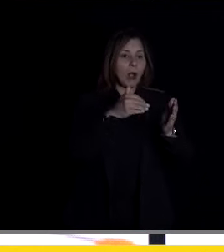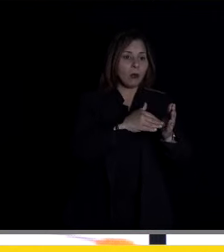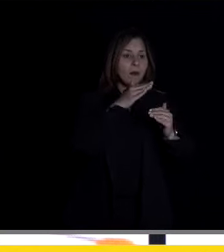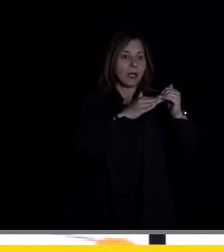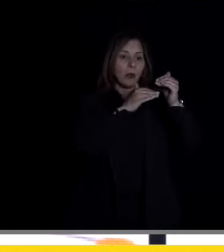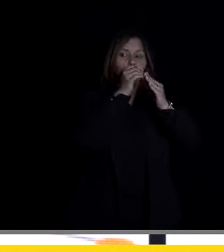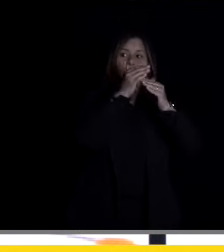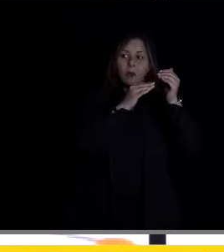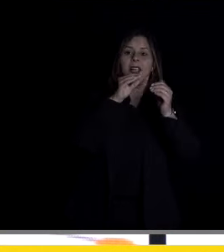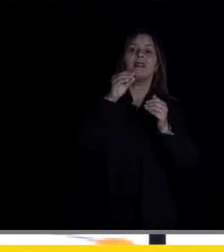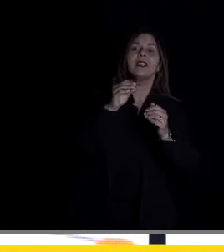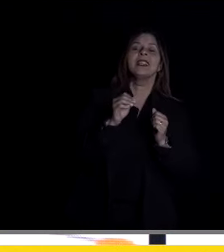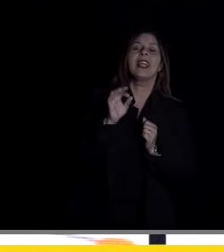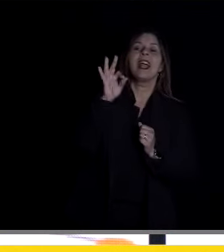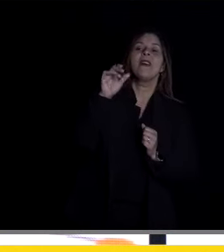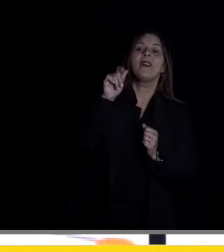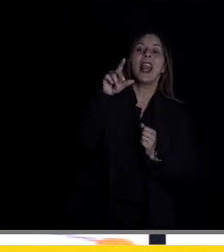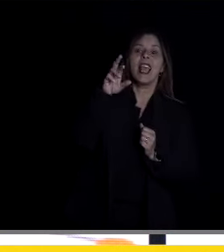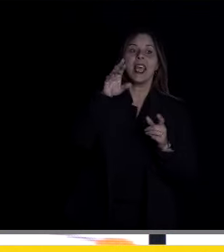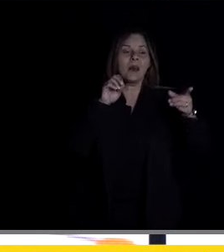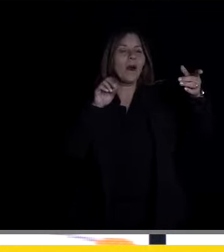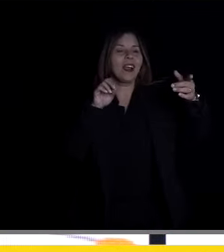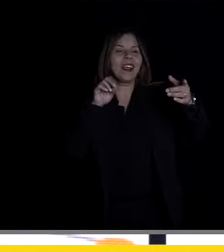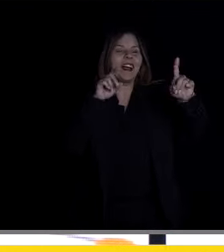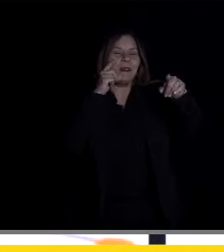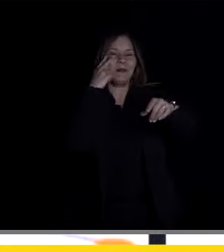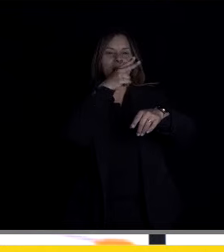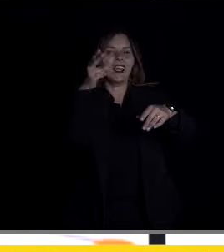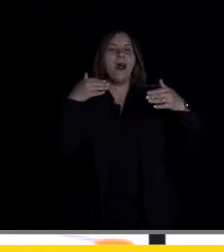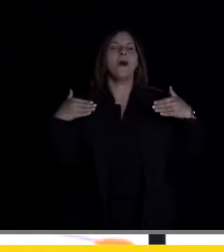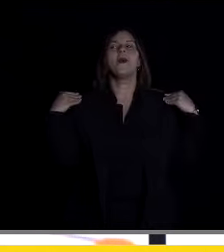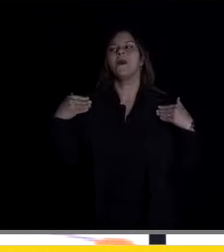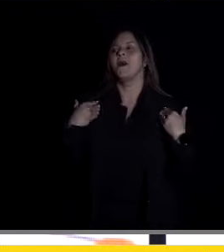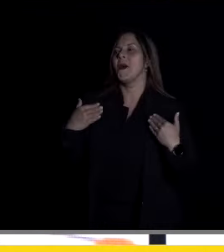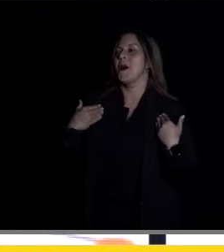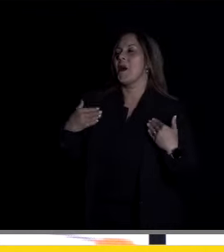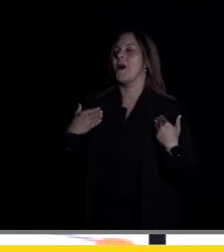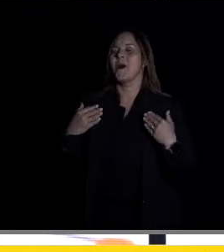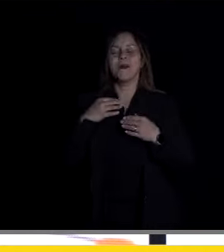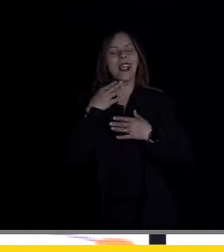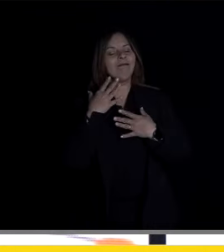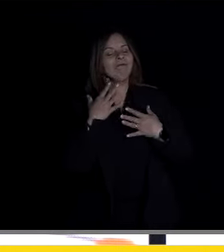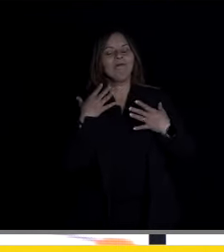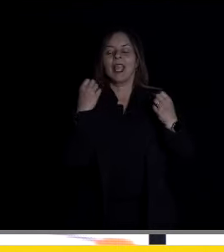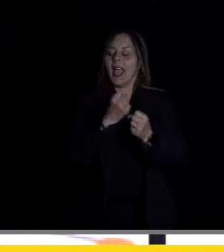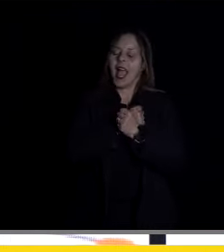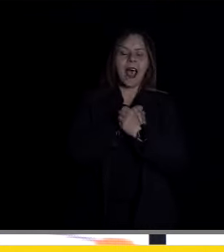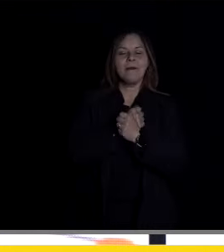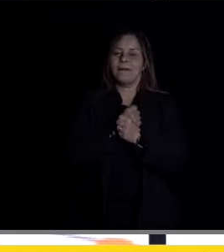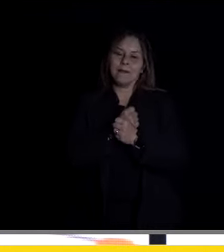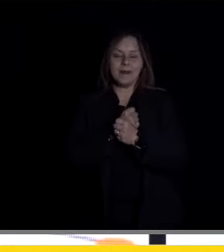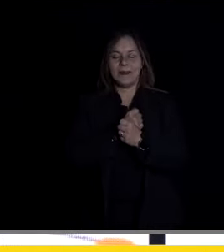Y está Falero por ahí. Mira a don Héctor Falero, un joven apasionado por el deporte, así que tiene una responsabilidad